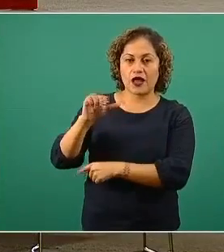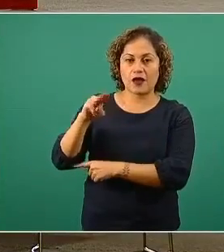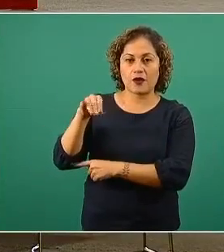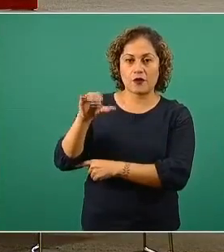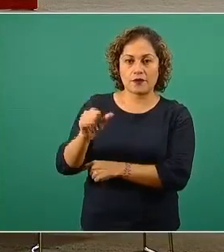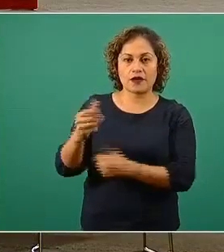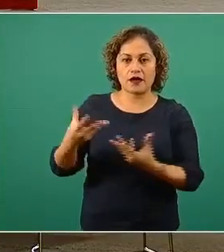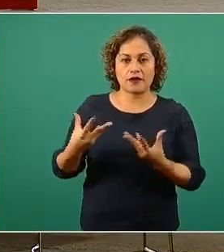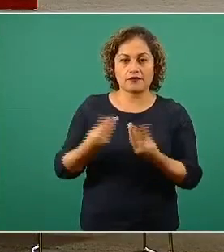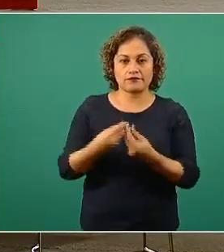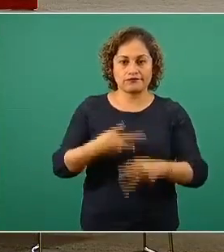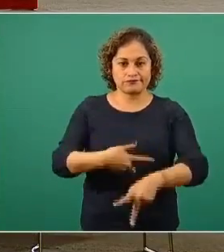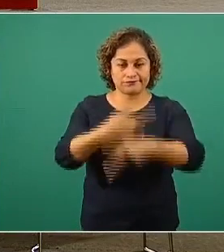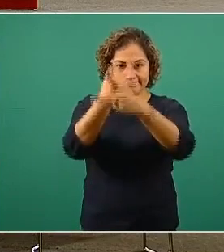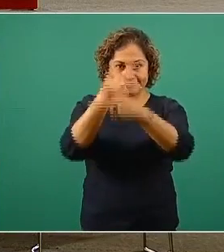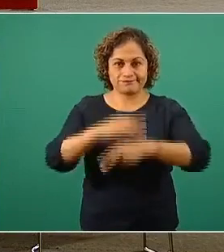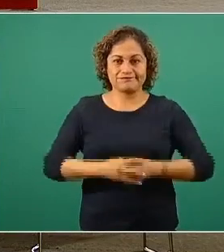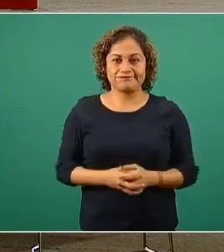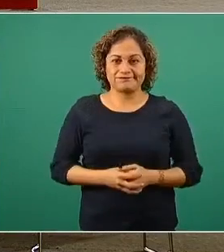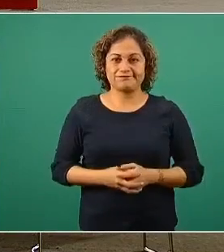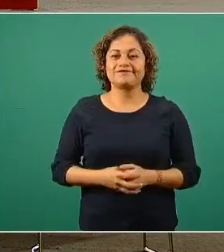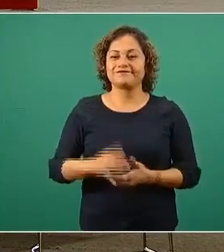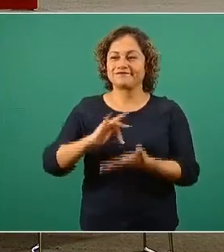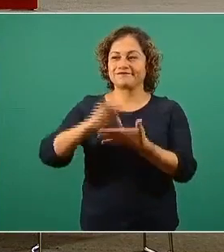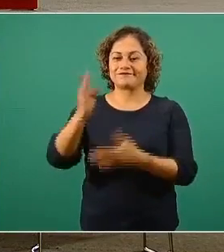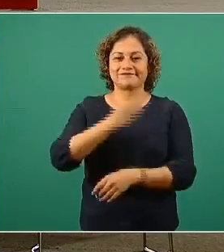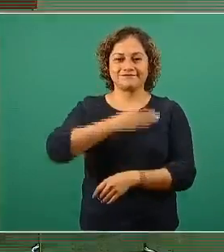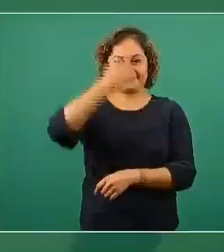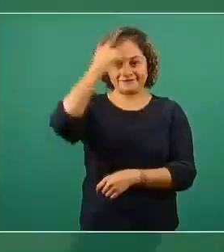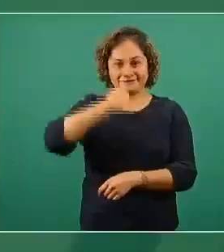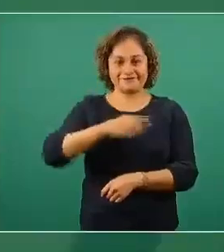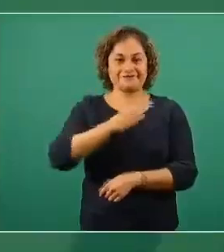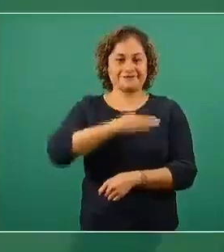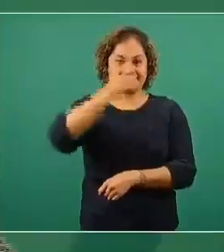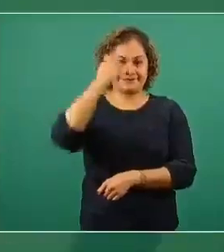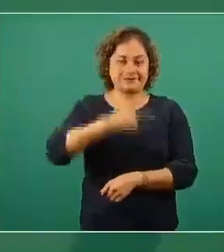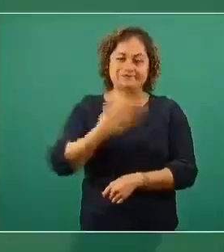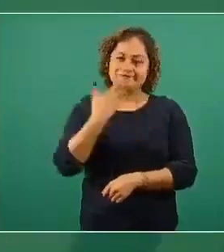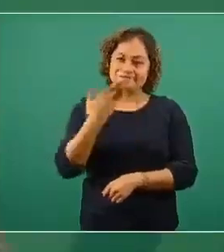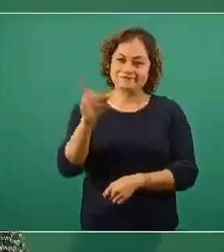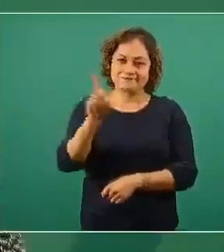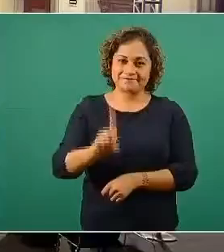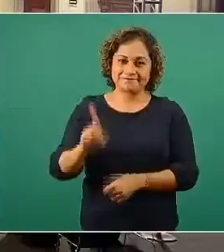emisión. Y pues, muchas gracias, muy buenas noches a todos. Buenas noches, buen domingo. Gracias.